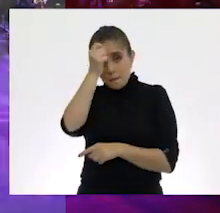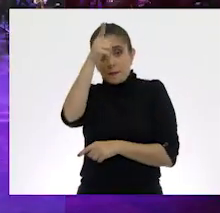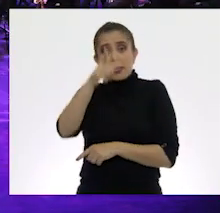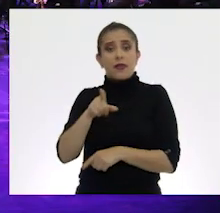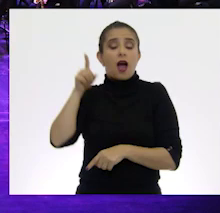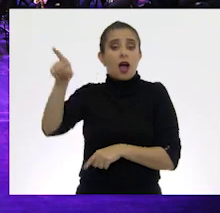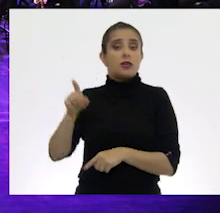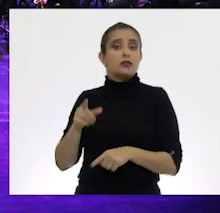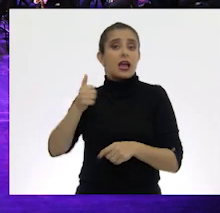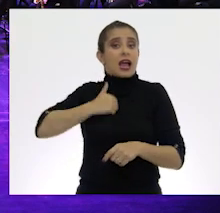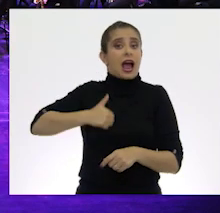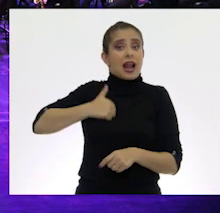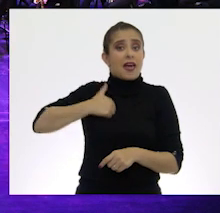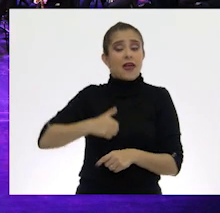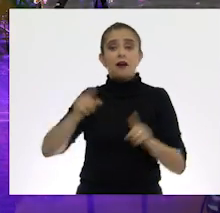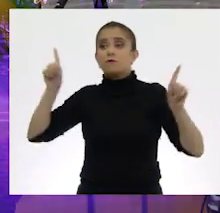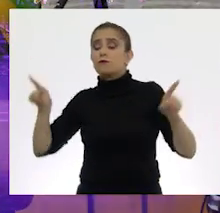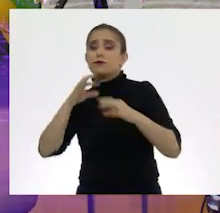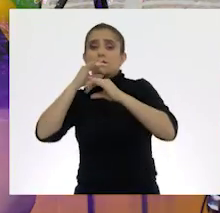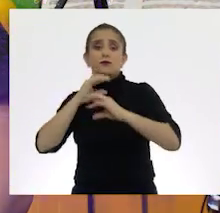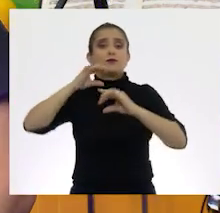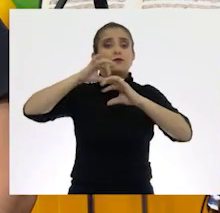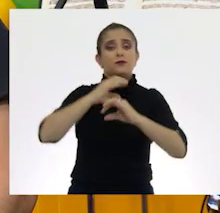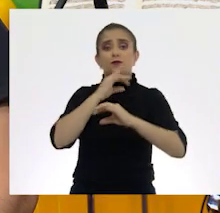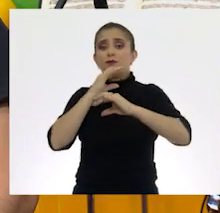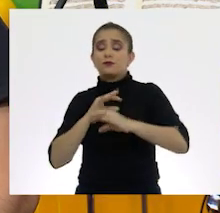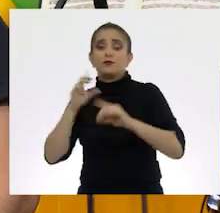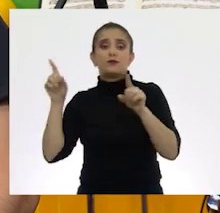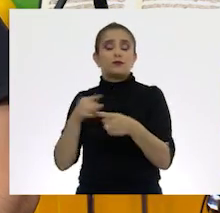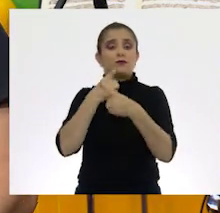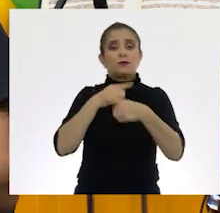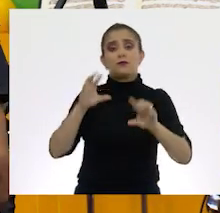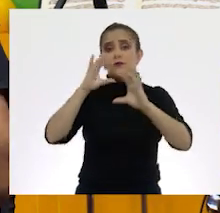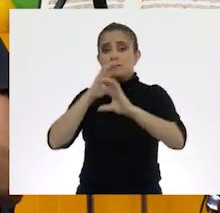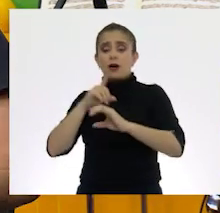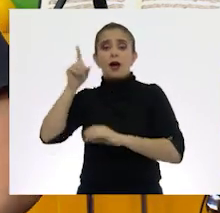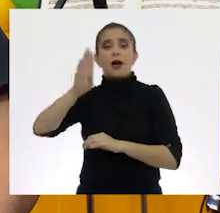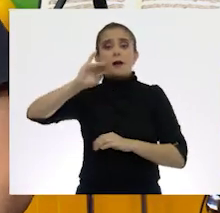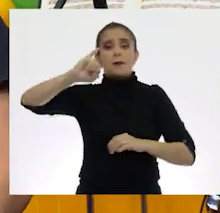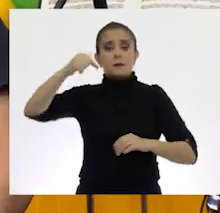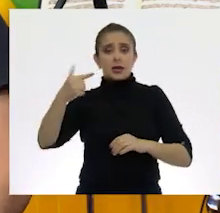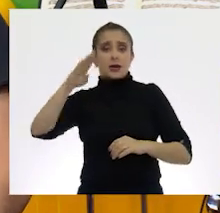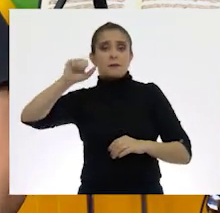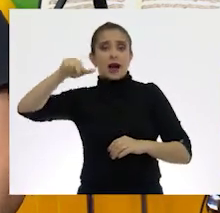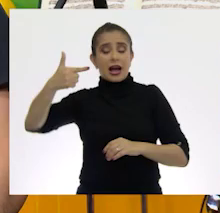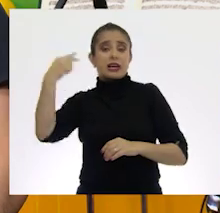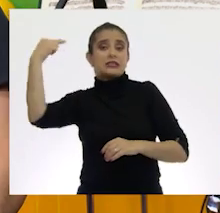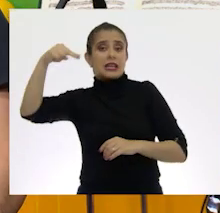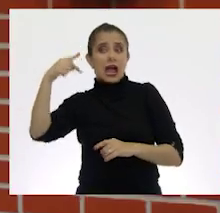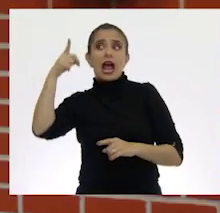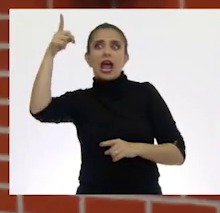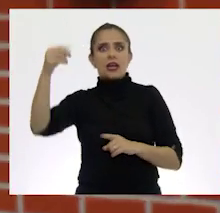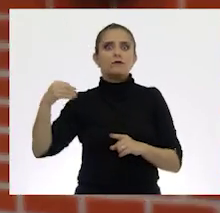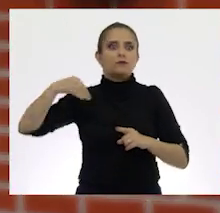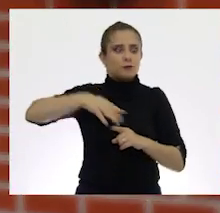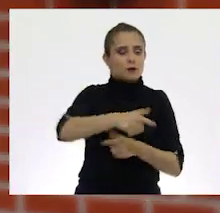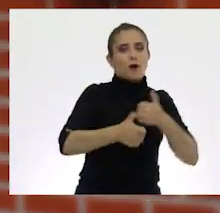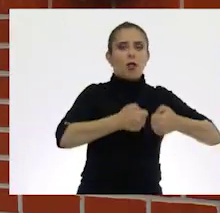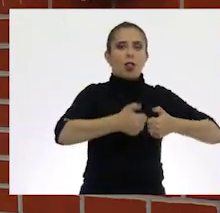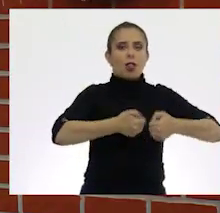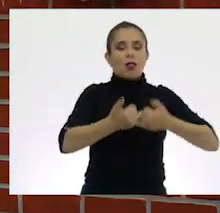está hecha por una gran orquesta con instrumentos de metal? Este tipo de bandas se llama Big Band.